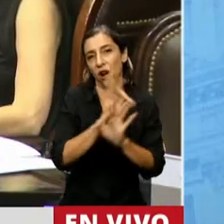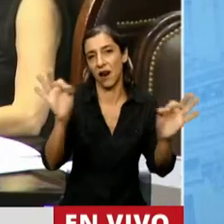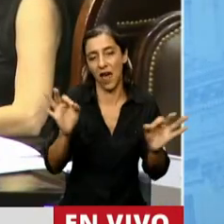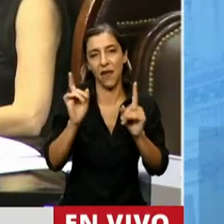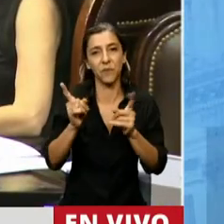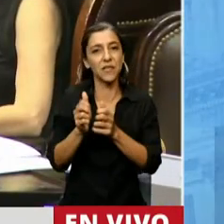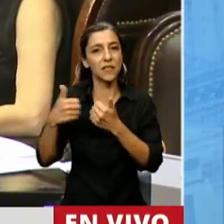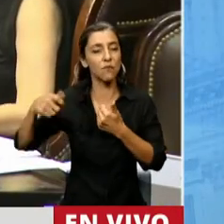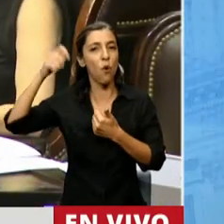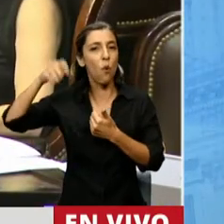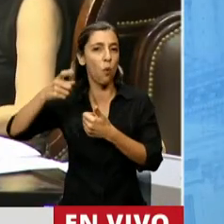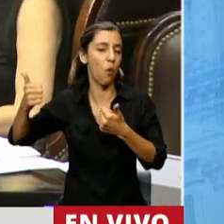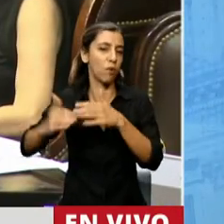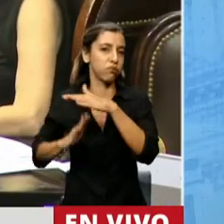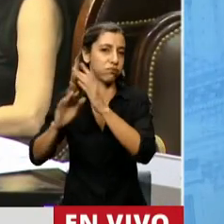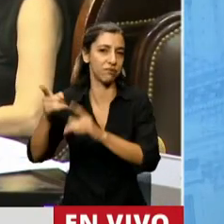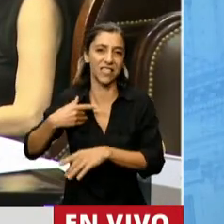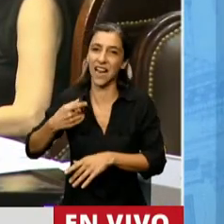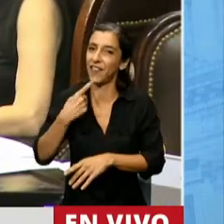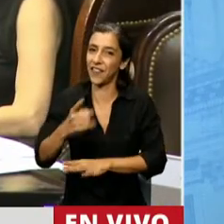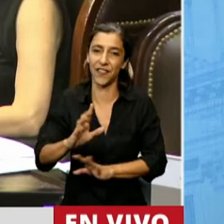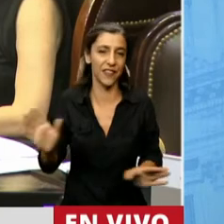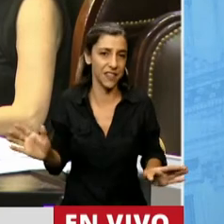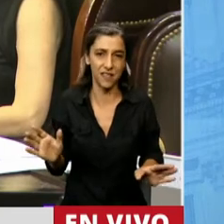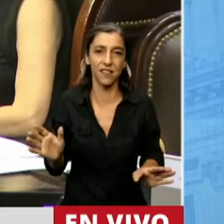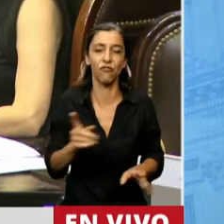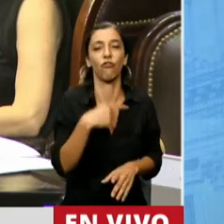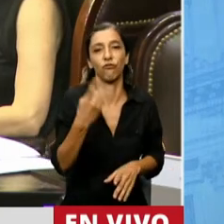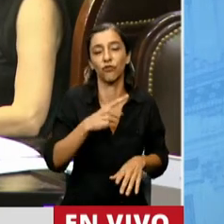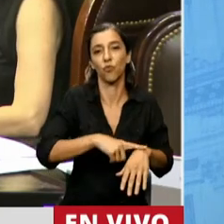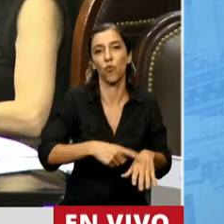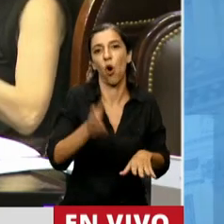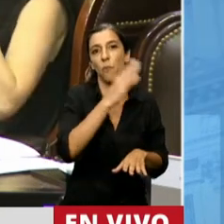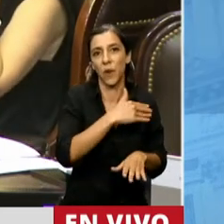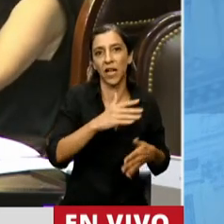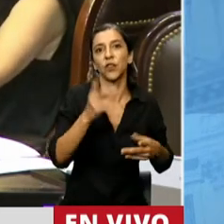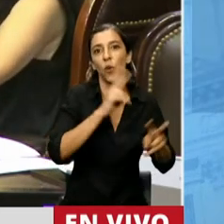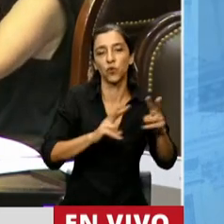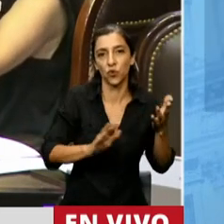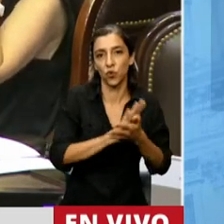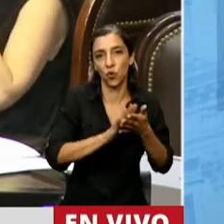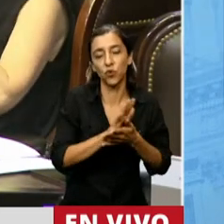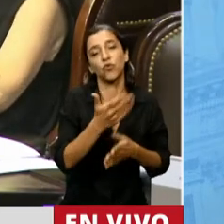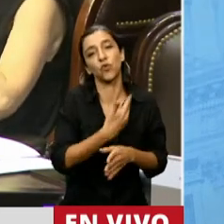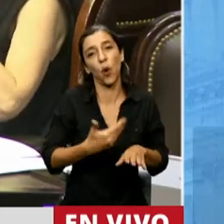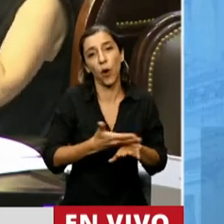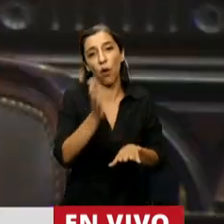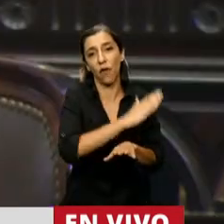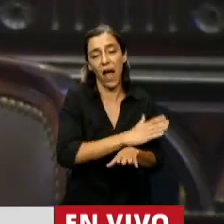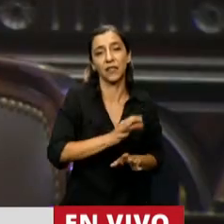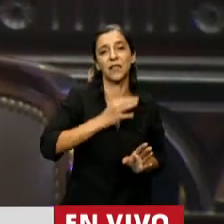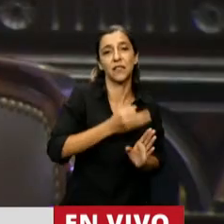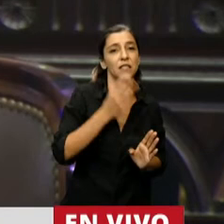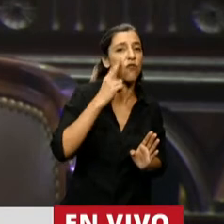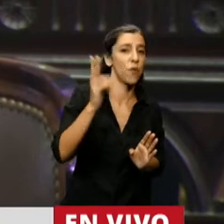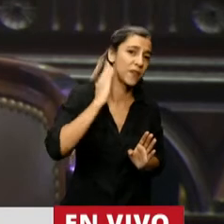eso nosotros tuvimos que venir con la reparación histórica. Eso tienen que reconocer. El gobierno anterior, entre 2016